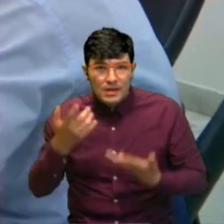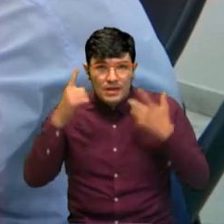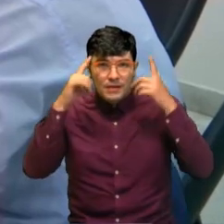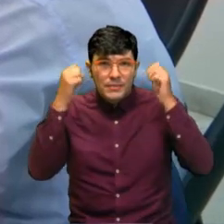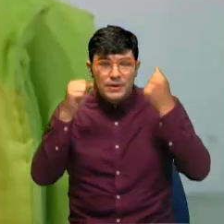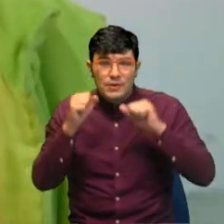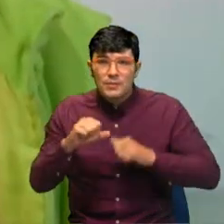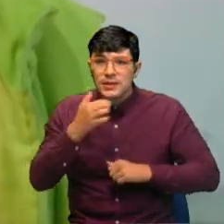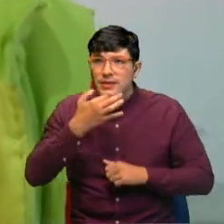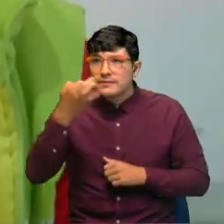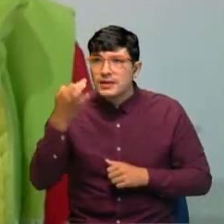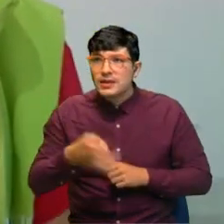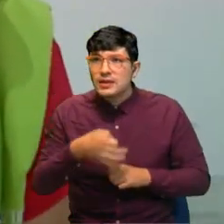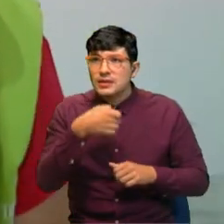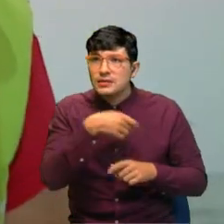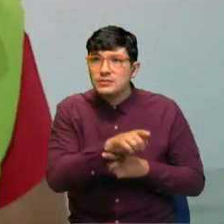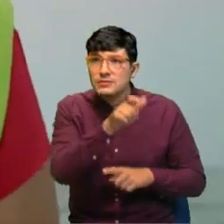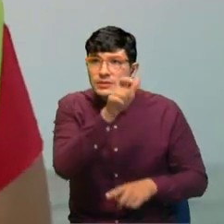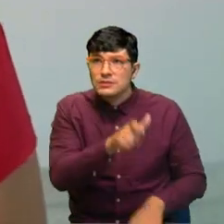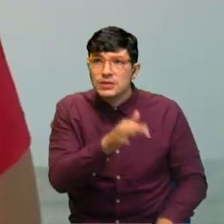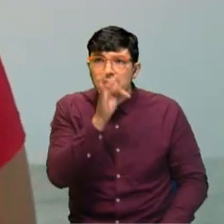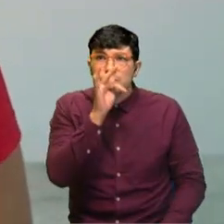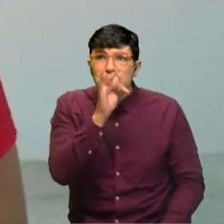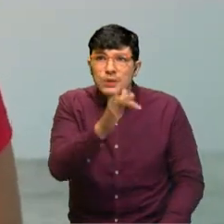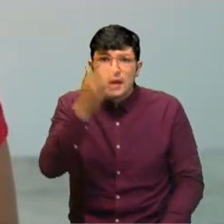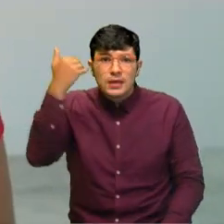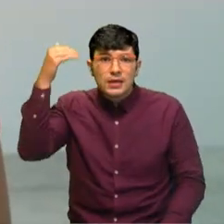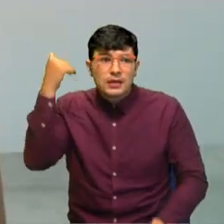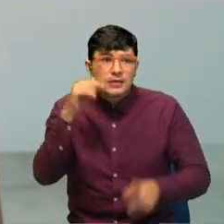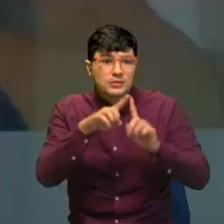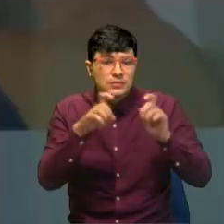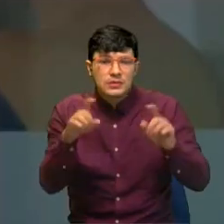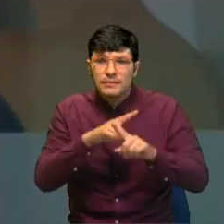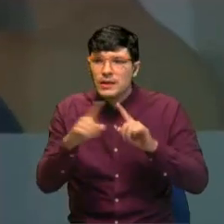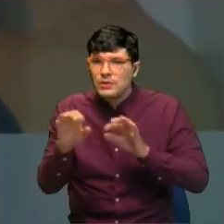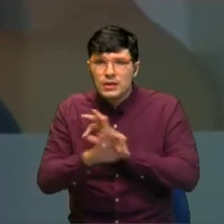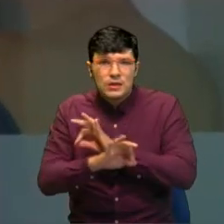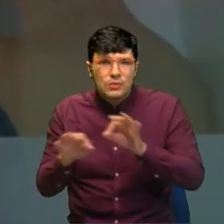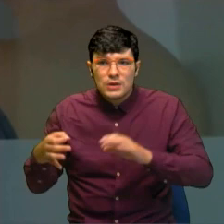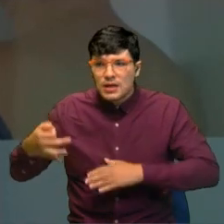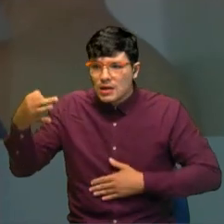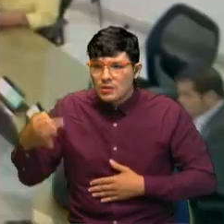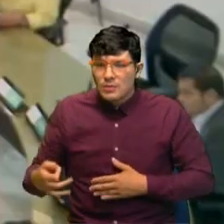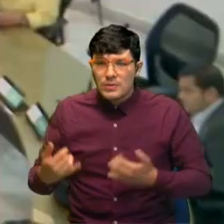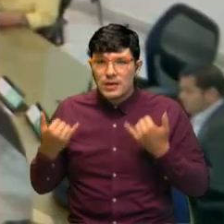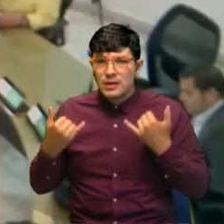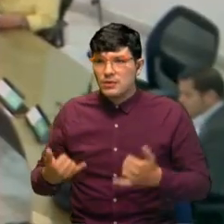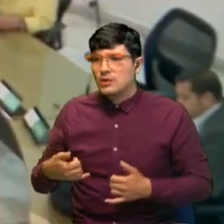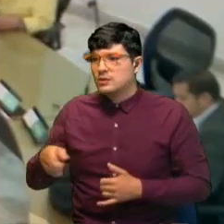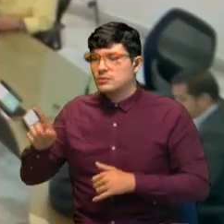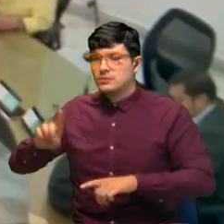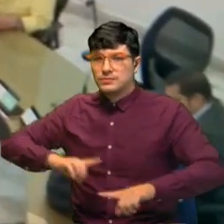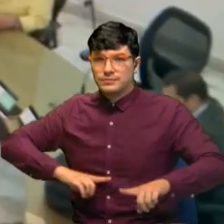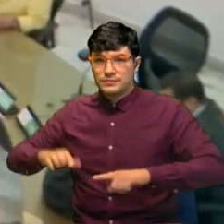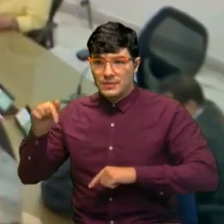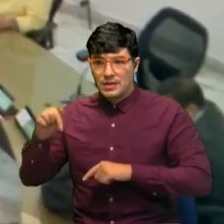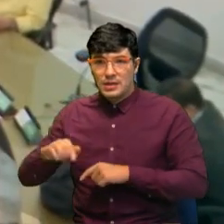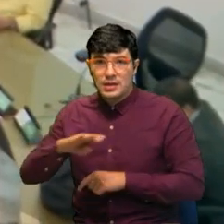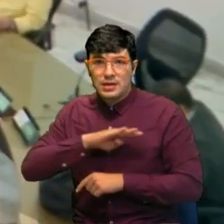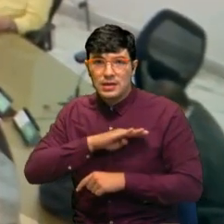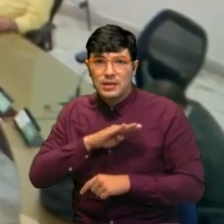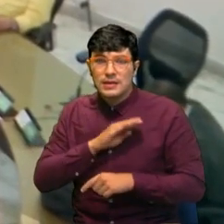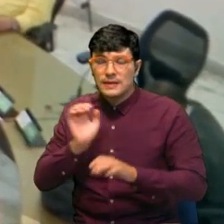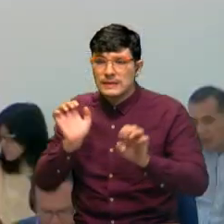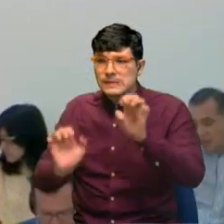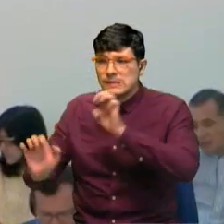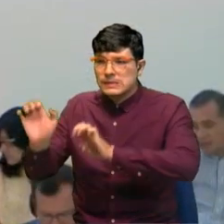es que el prometió muchas cosas y ninguna se cumplió por su parte la administración de rodolfo hernández defendió las